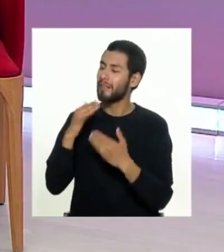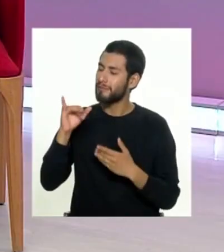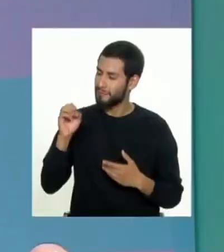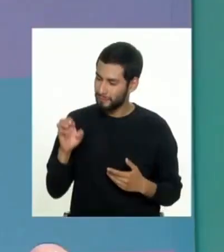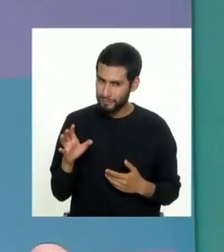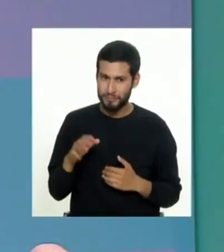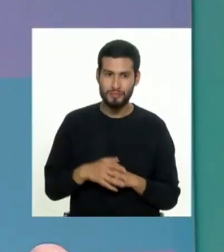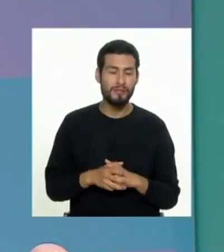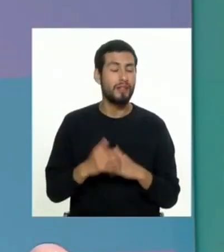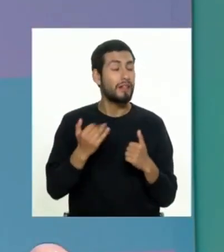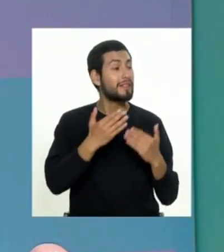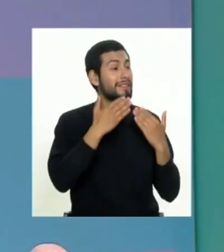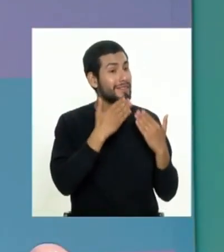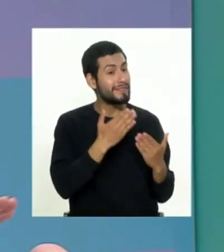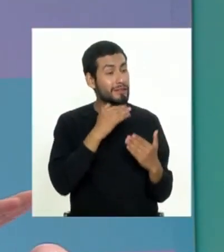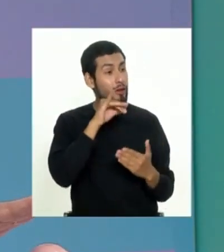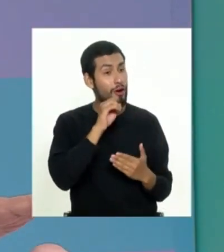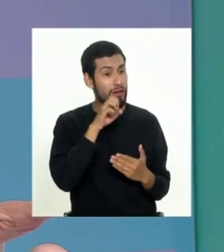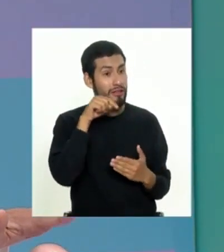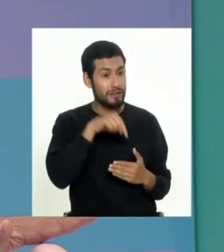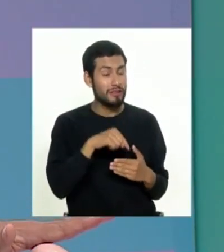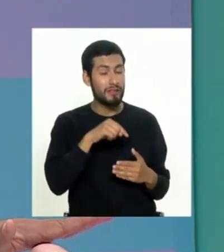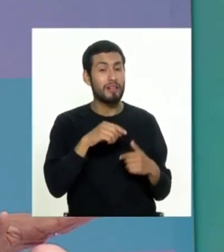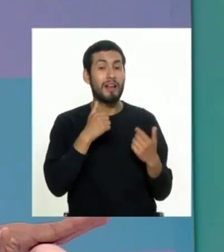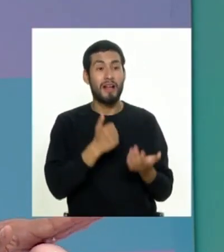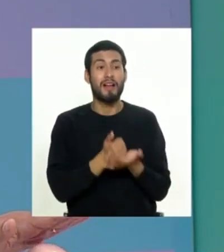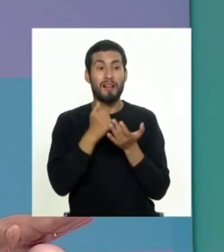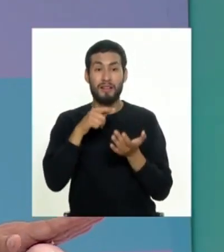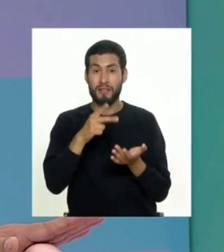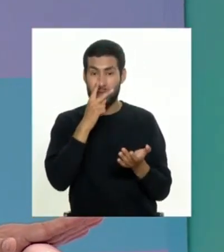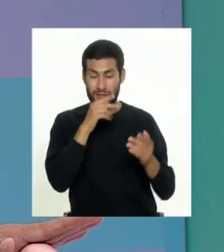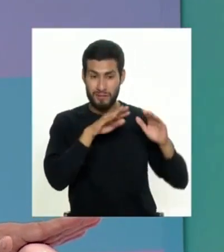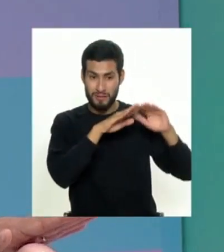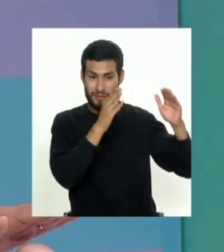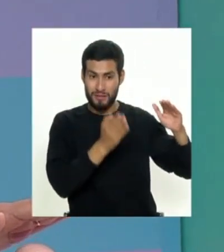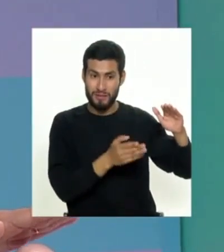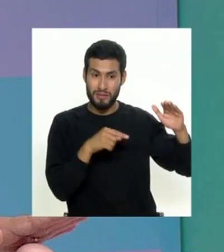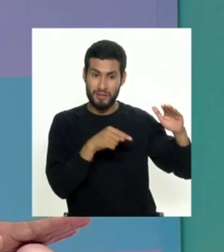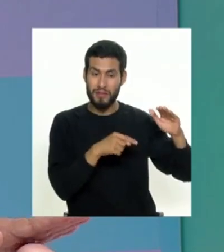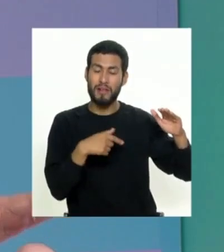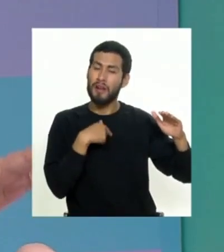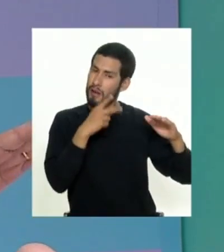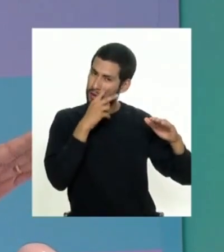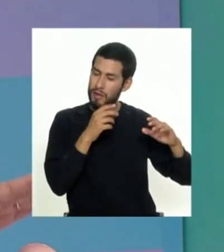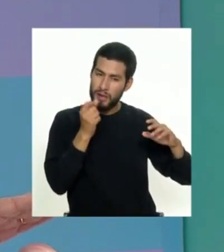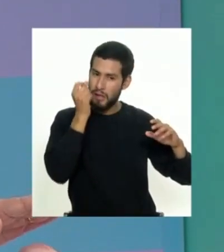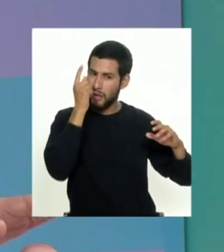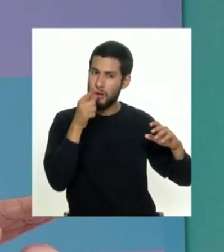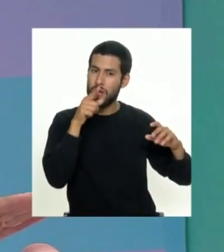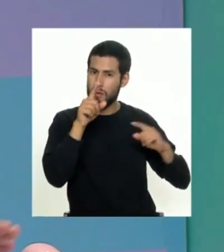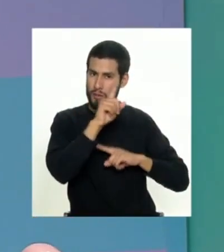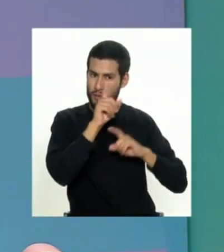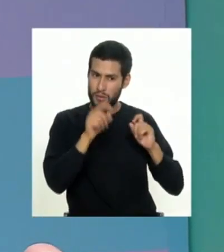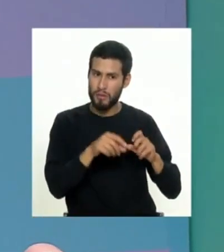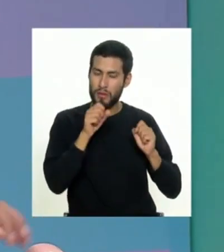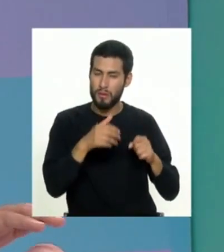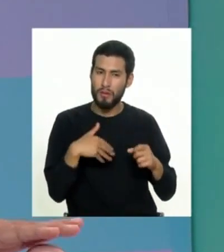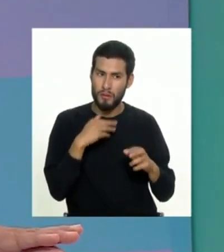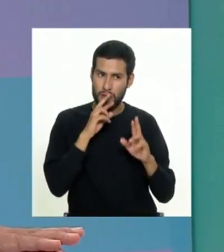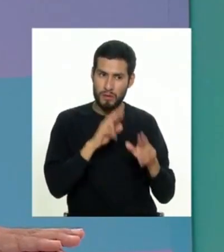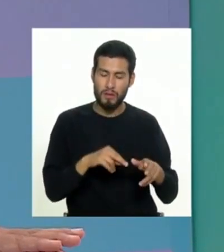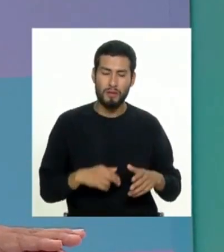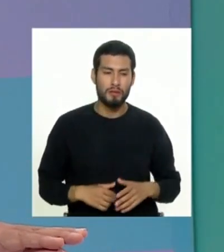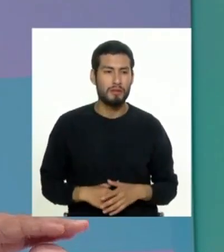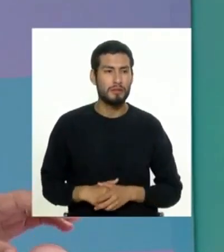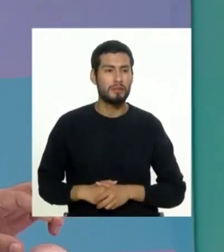gracias por su pregunta, señor José. Y acá nos vamos a ayudar de nuestra maqueta para entender su pregunta, para poderle